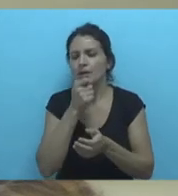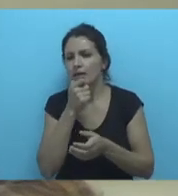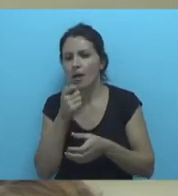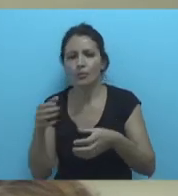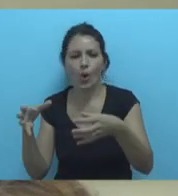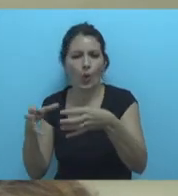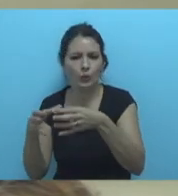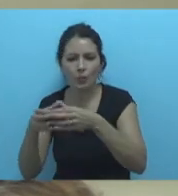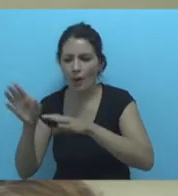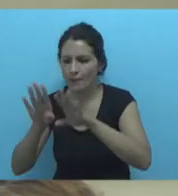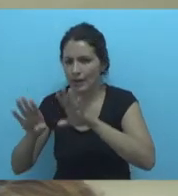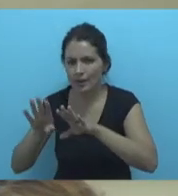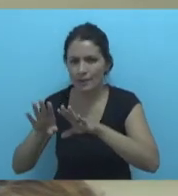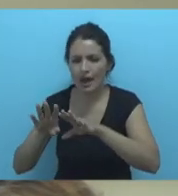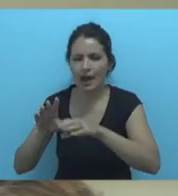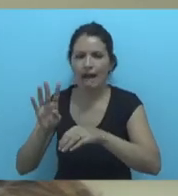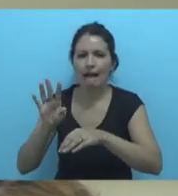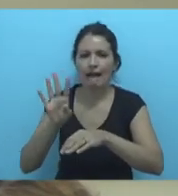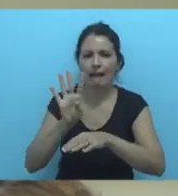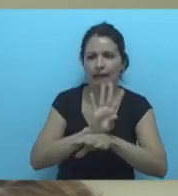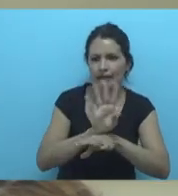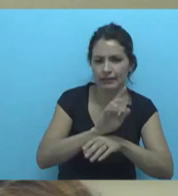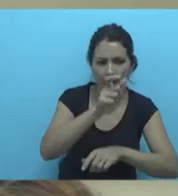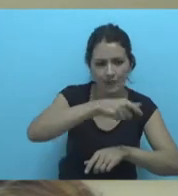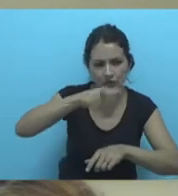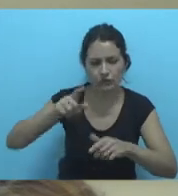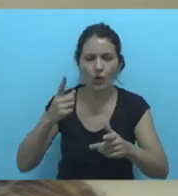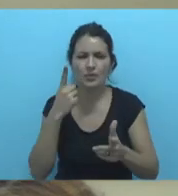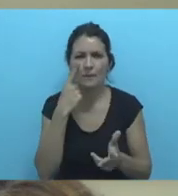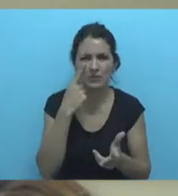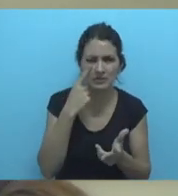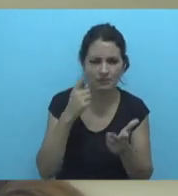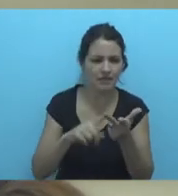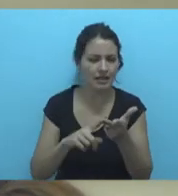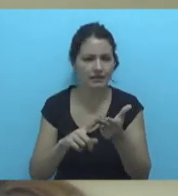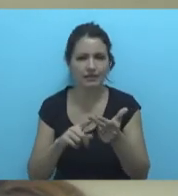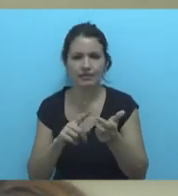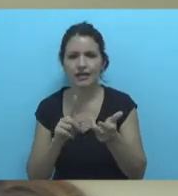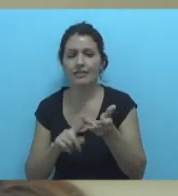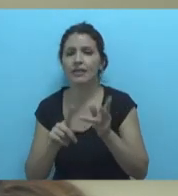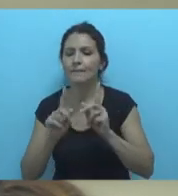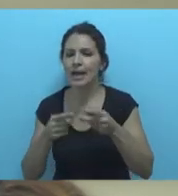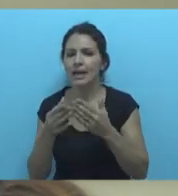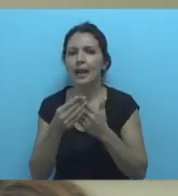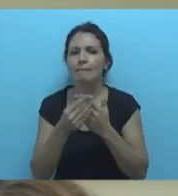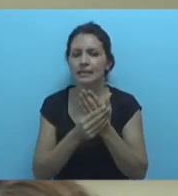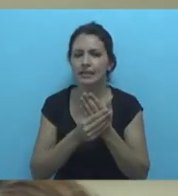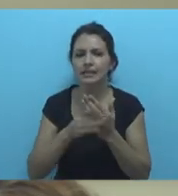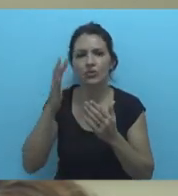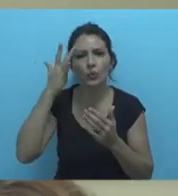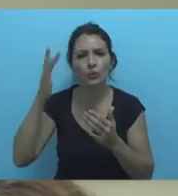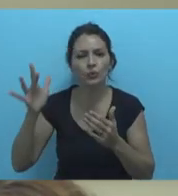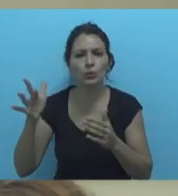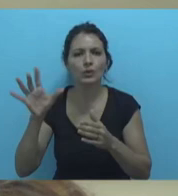las productoras locales, con los artistas locales, con la Municipalidad de Rosario y con el Ministerio de Cultura de la provincia. Nos